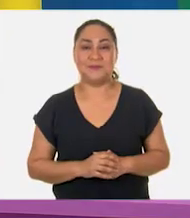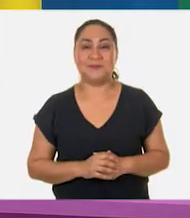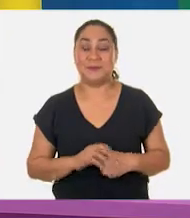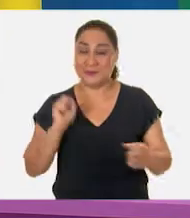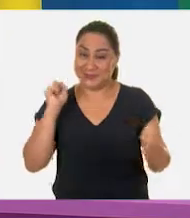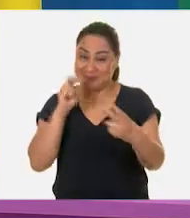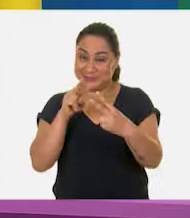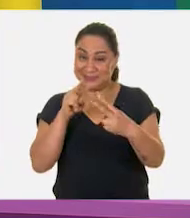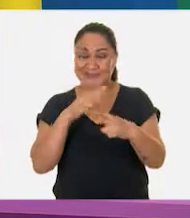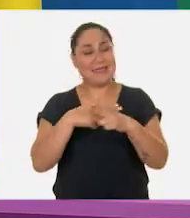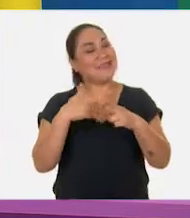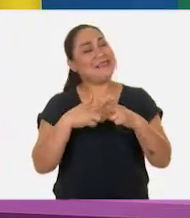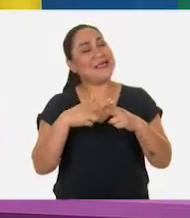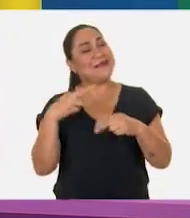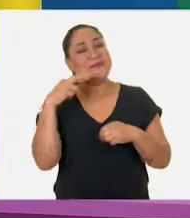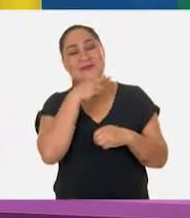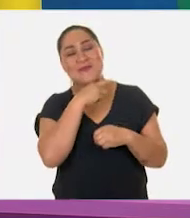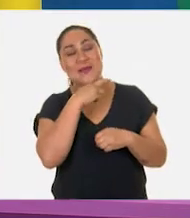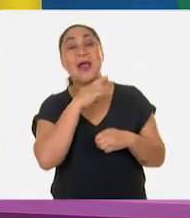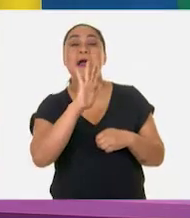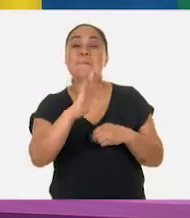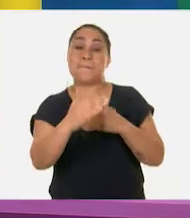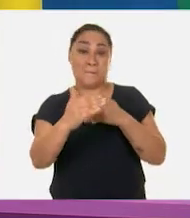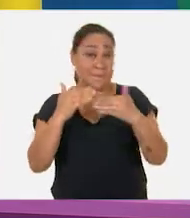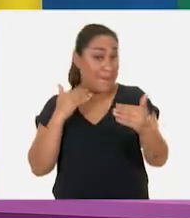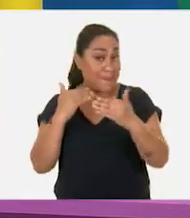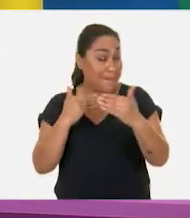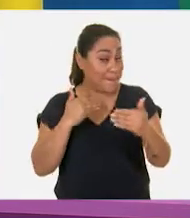Nos vemos. Hasta la próxima. Pero antes, a